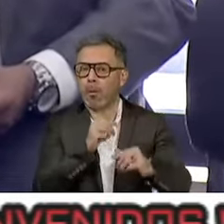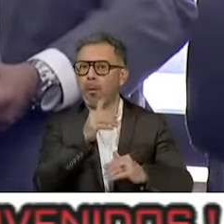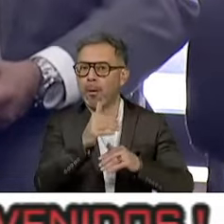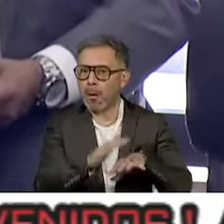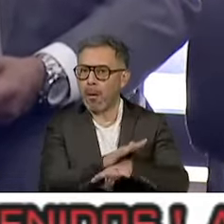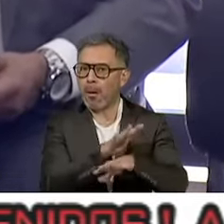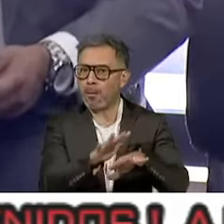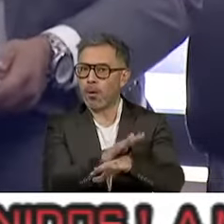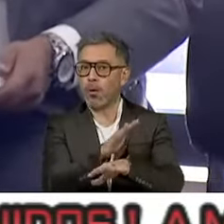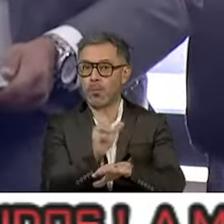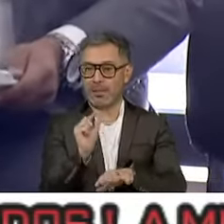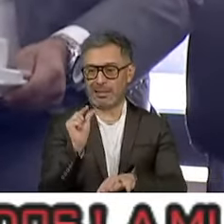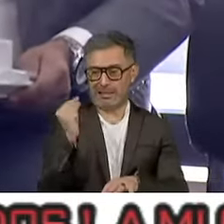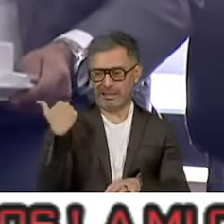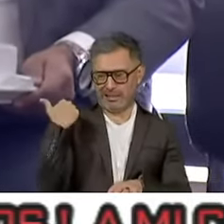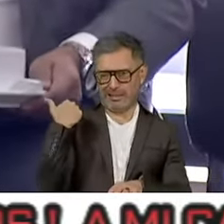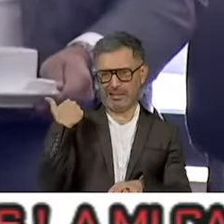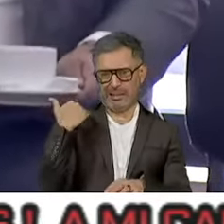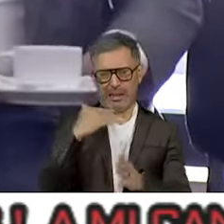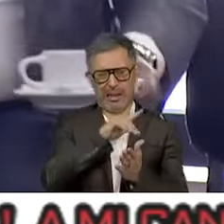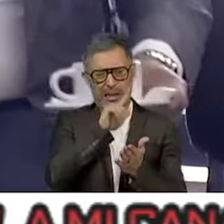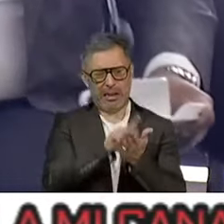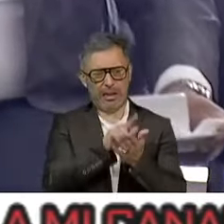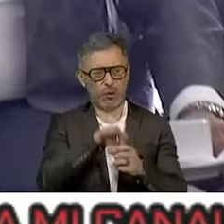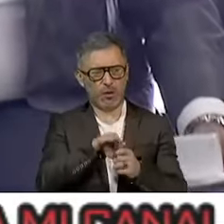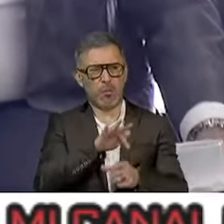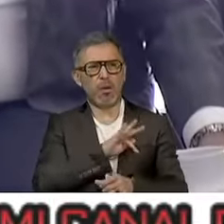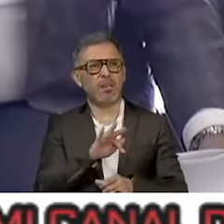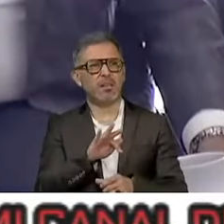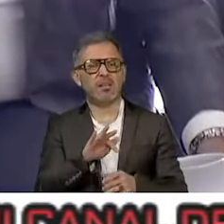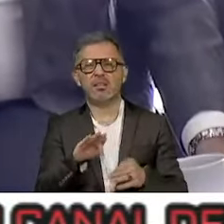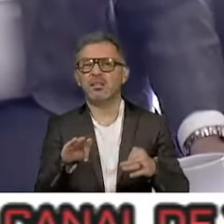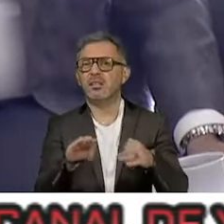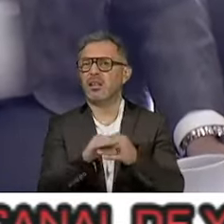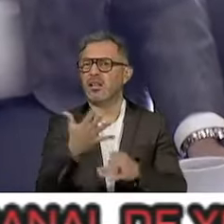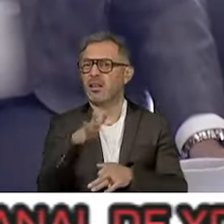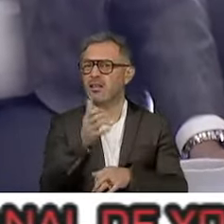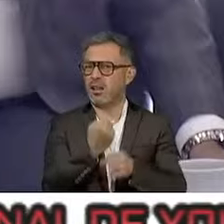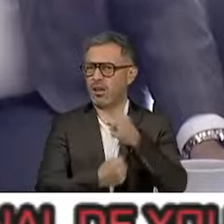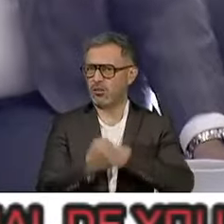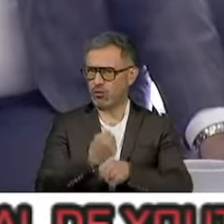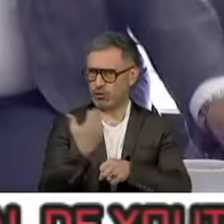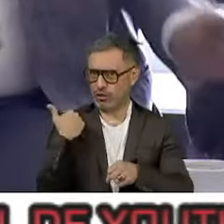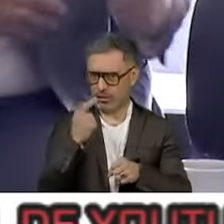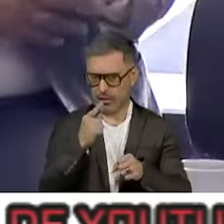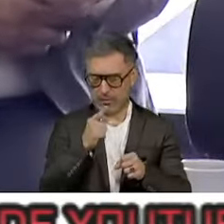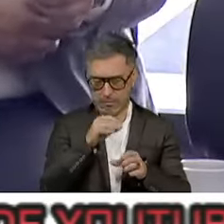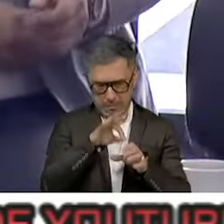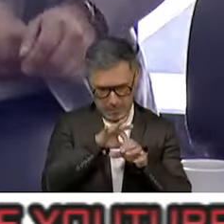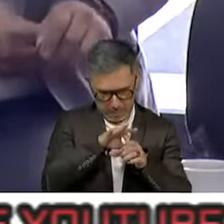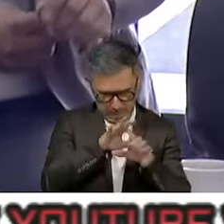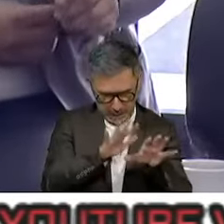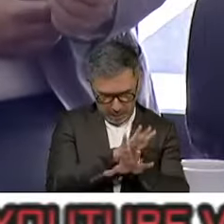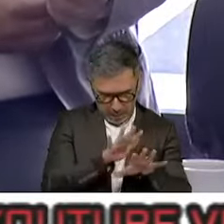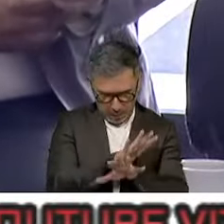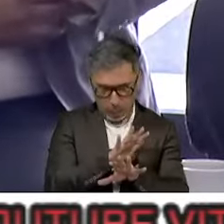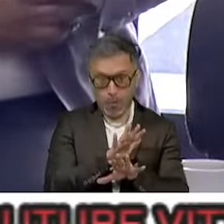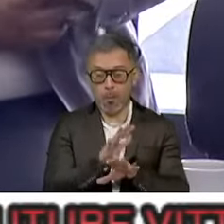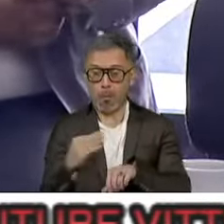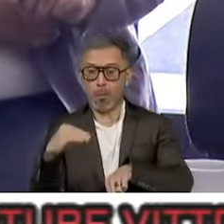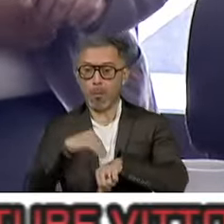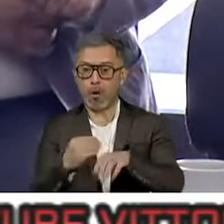reforma electoral de hace un poco más de 10 años que dio origen al INE fue agarrando su grado de